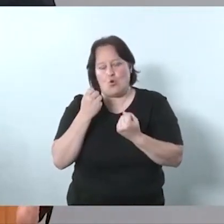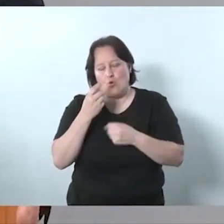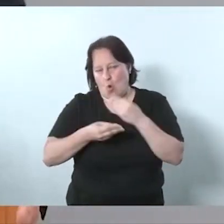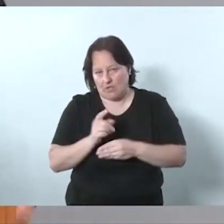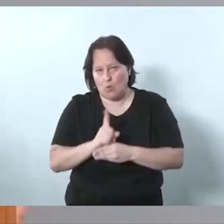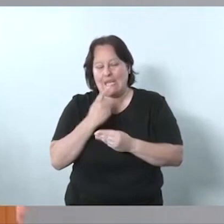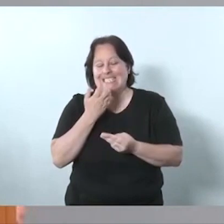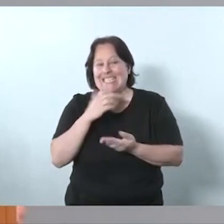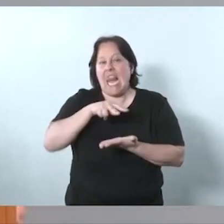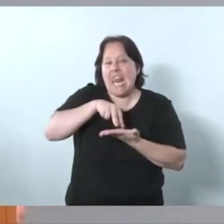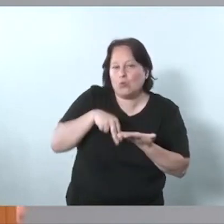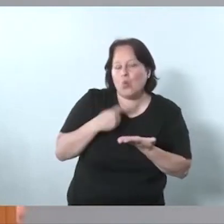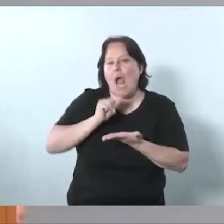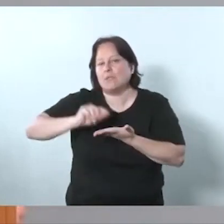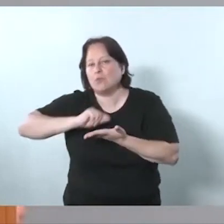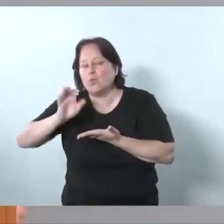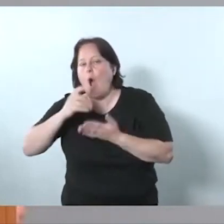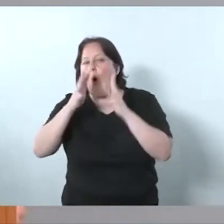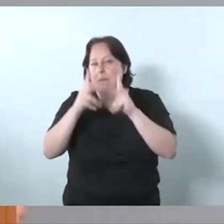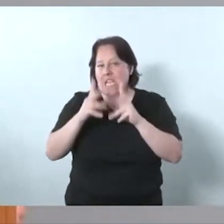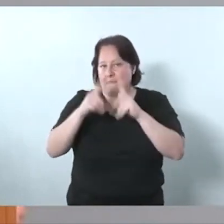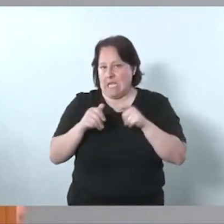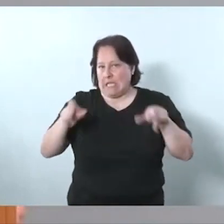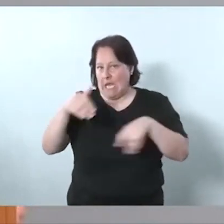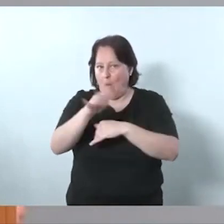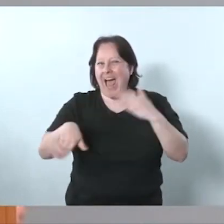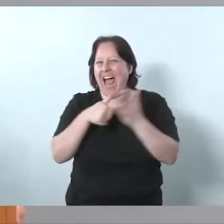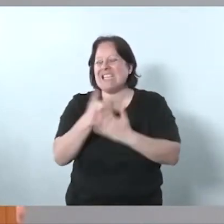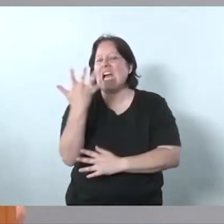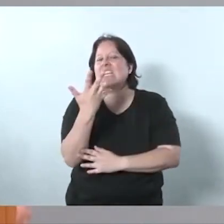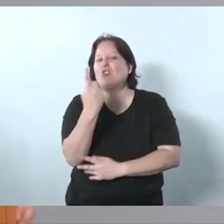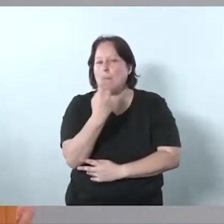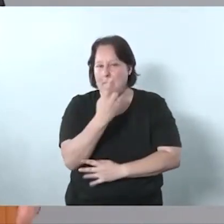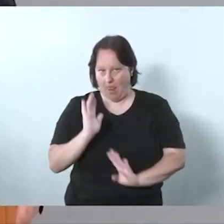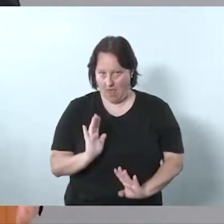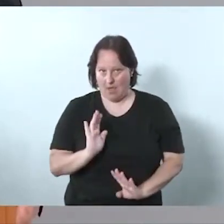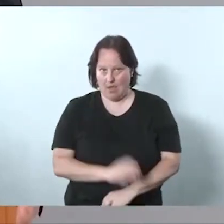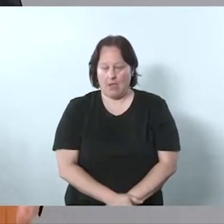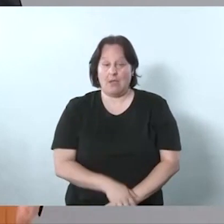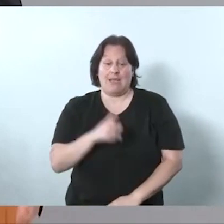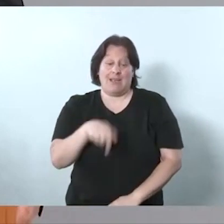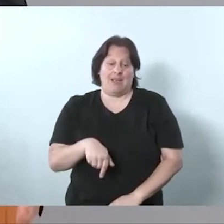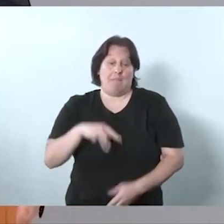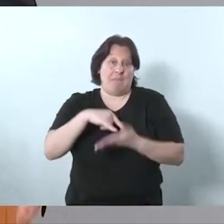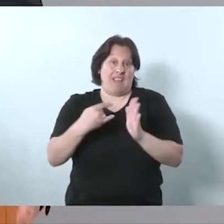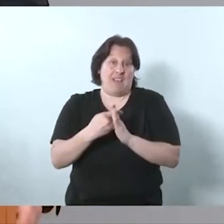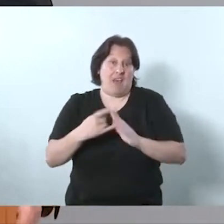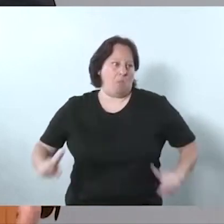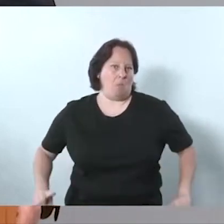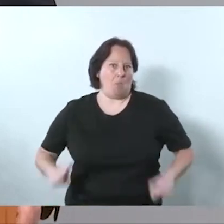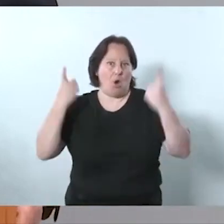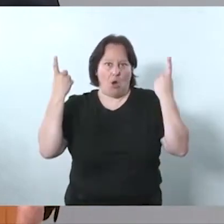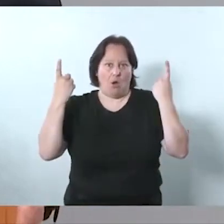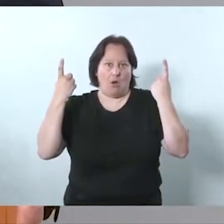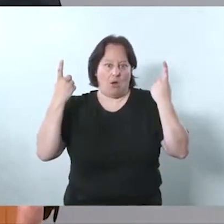escritura y matemáticas en las aulas hasta quinto de primaria es una medida pionera en España y que ya se está